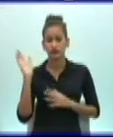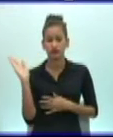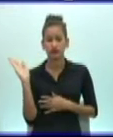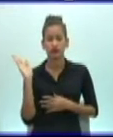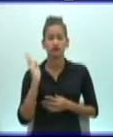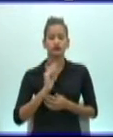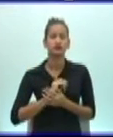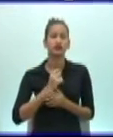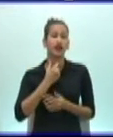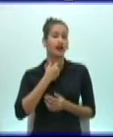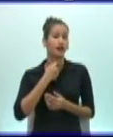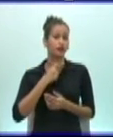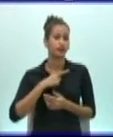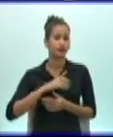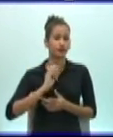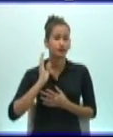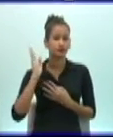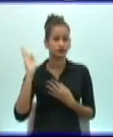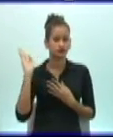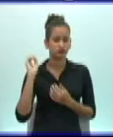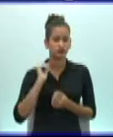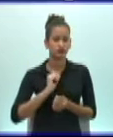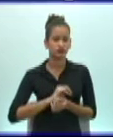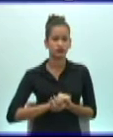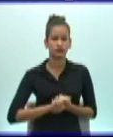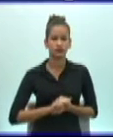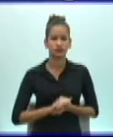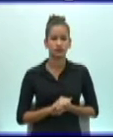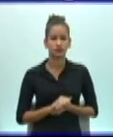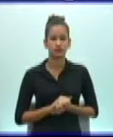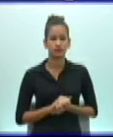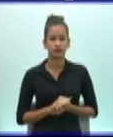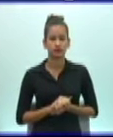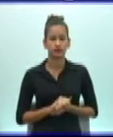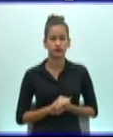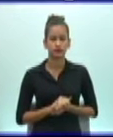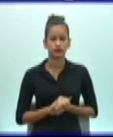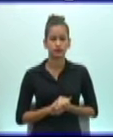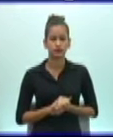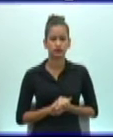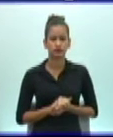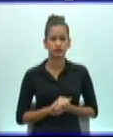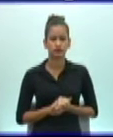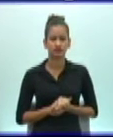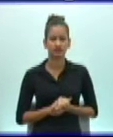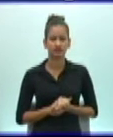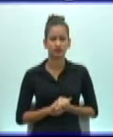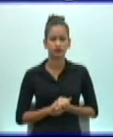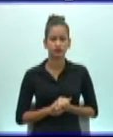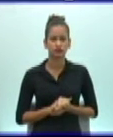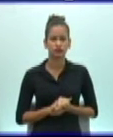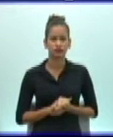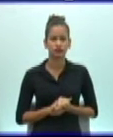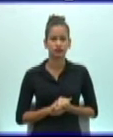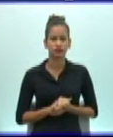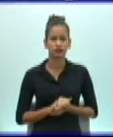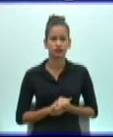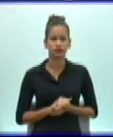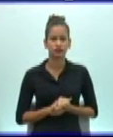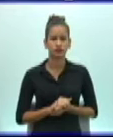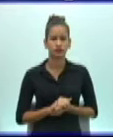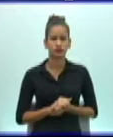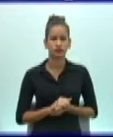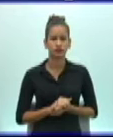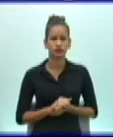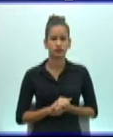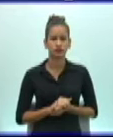cabello rubio era el sol. Fíjense que parto de otros ejemplos utilizando